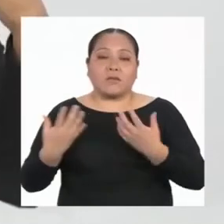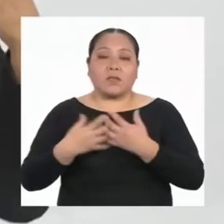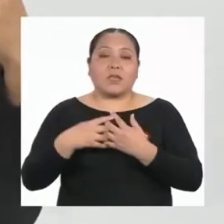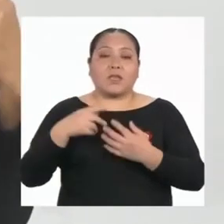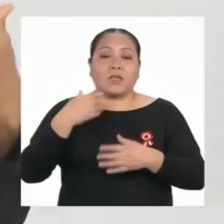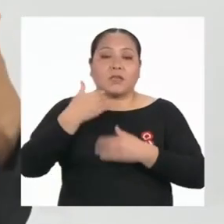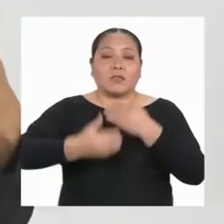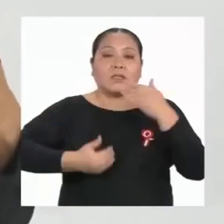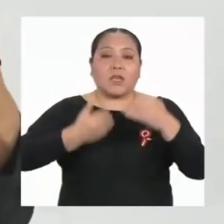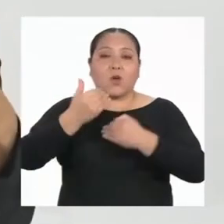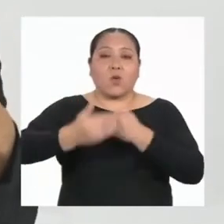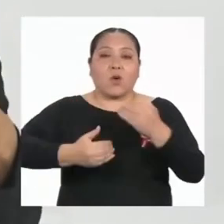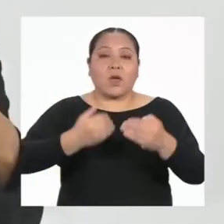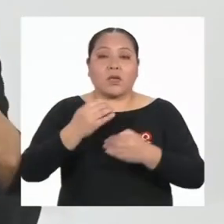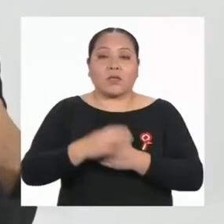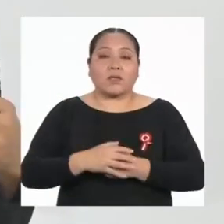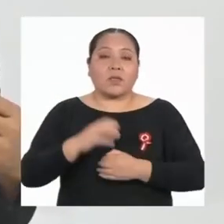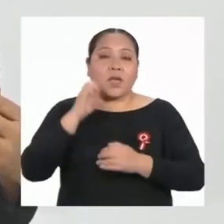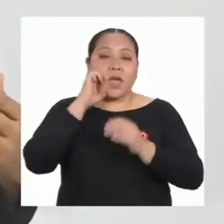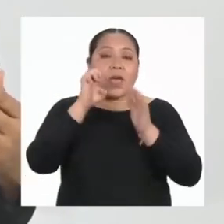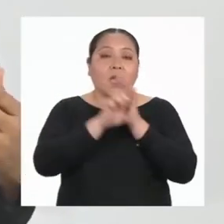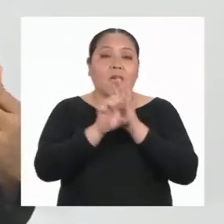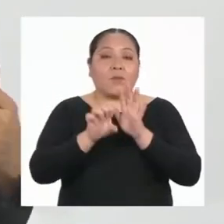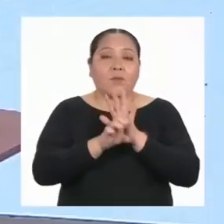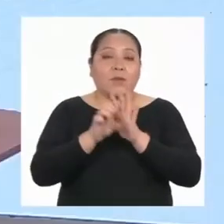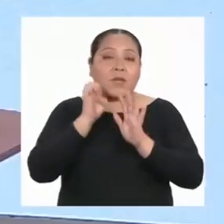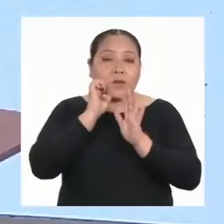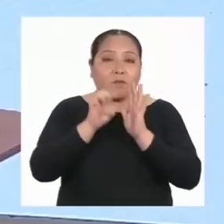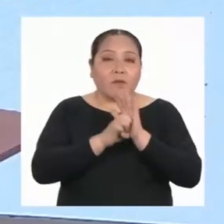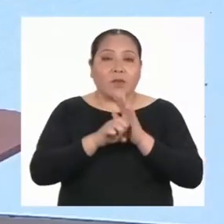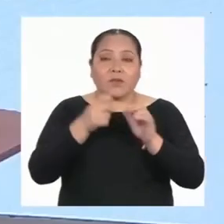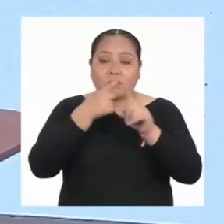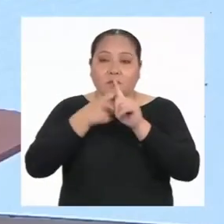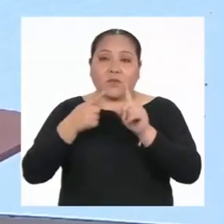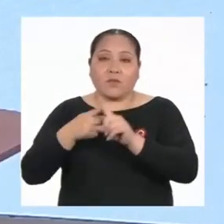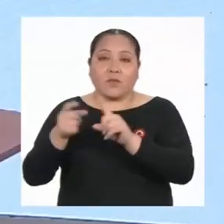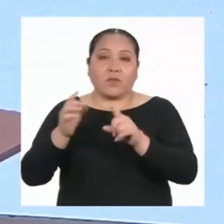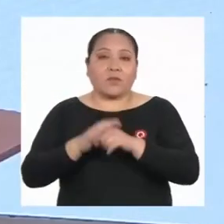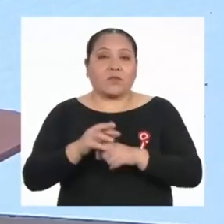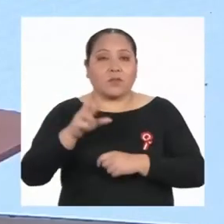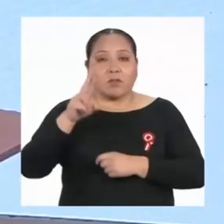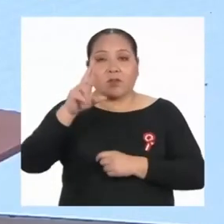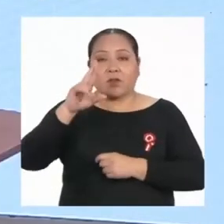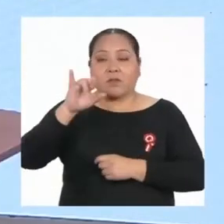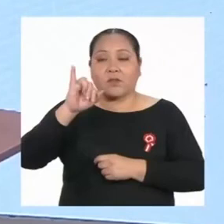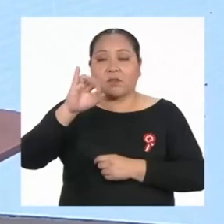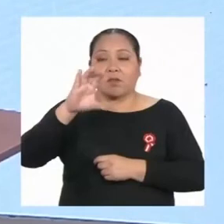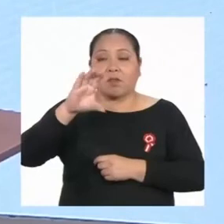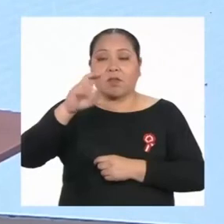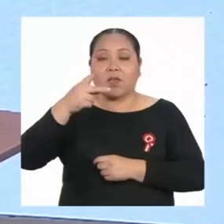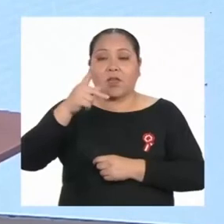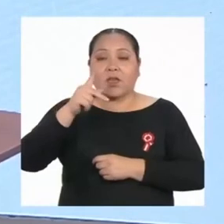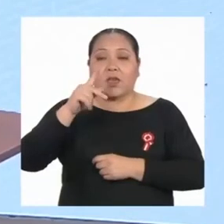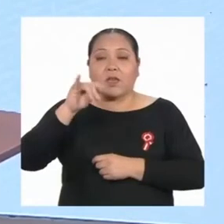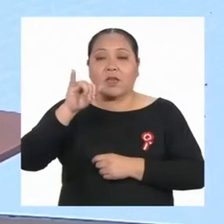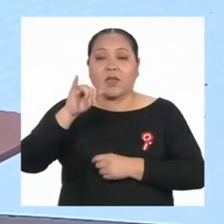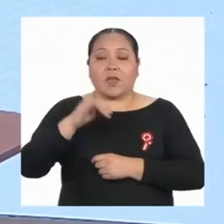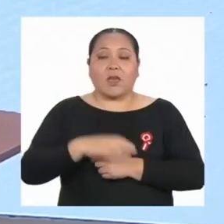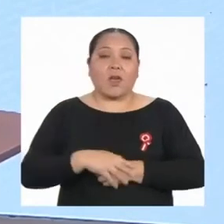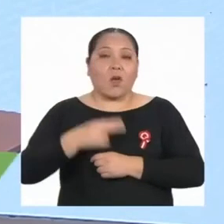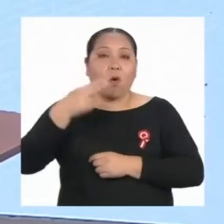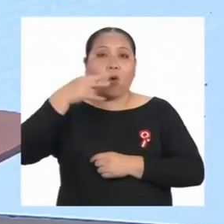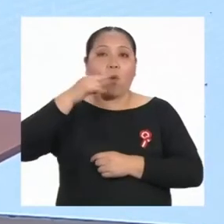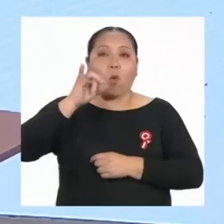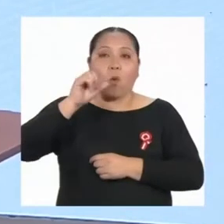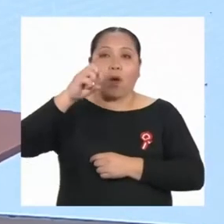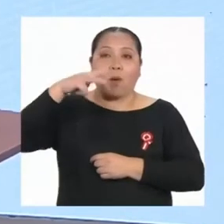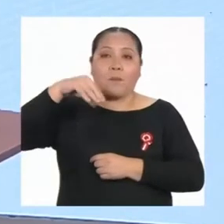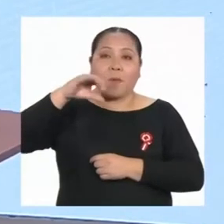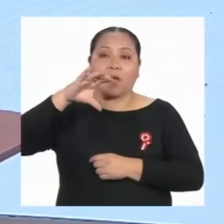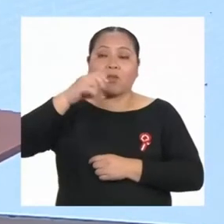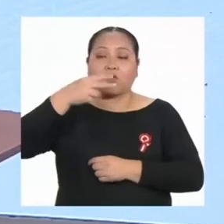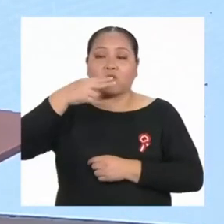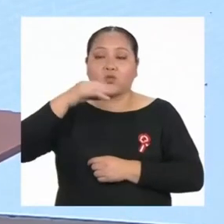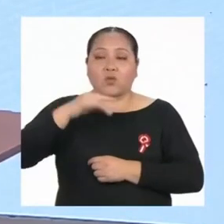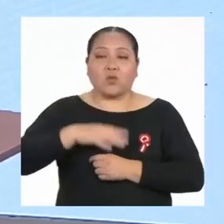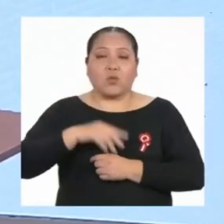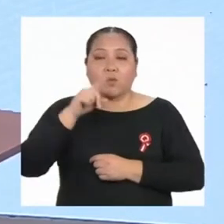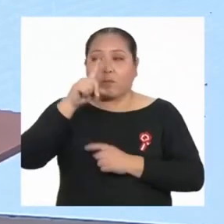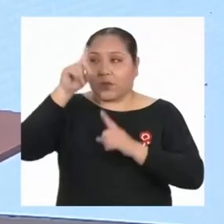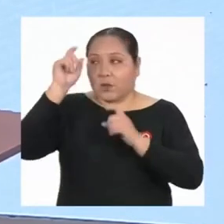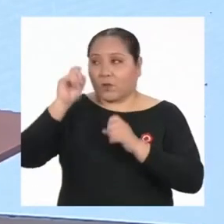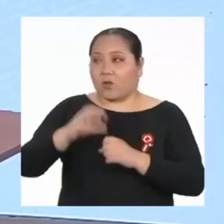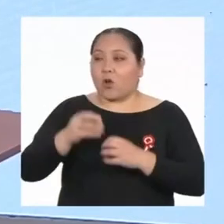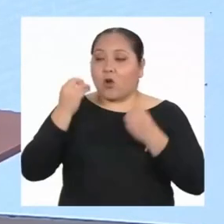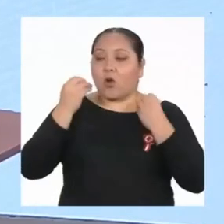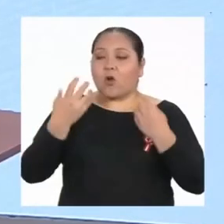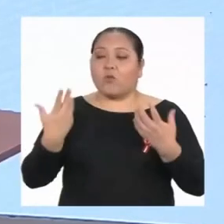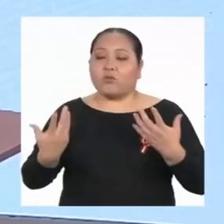de ejemplificación, entre otros. Ricky, de Huamachuco, tiene esta consulta. ¿Y cómo se puede